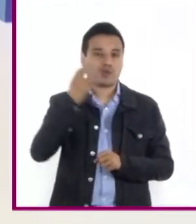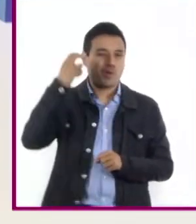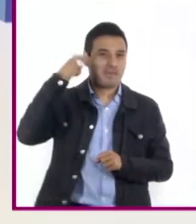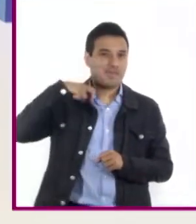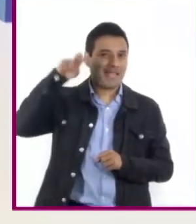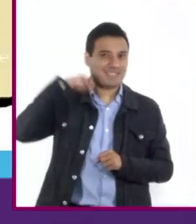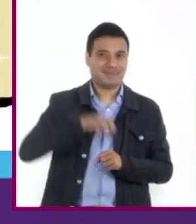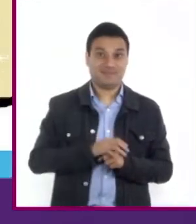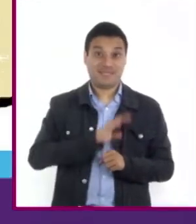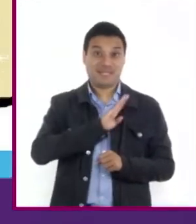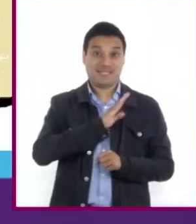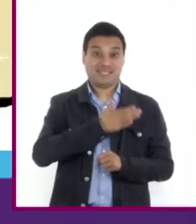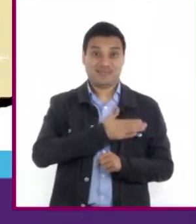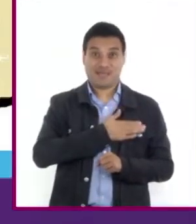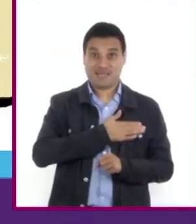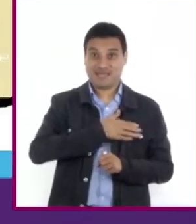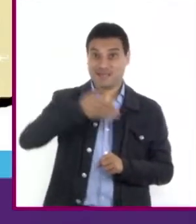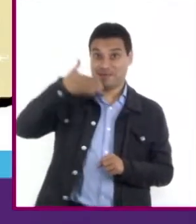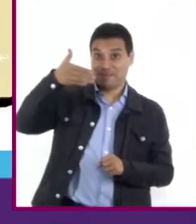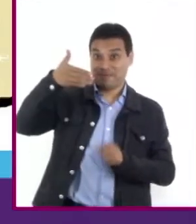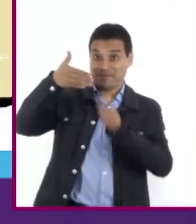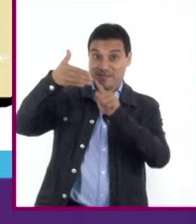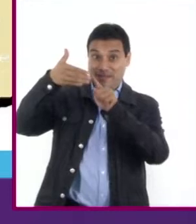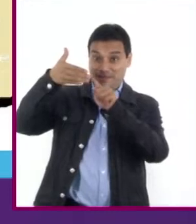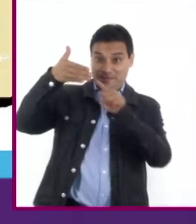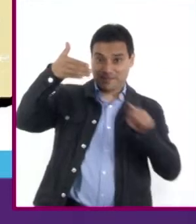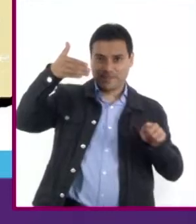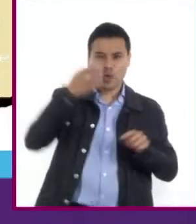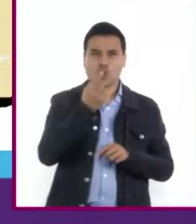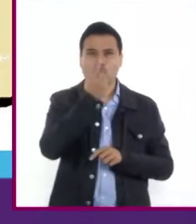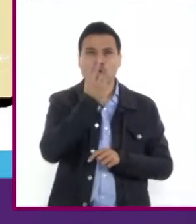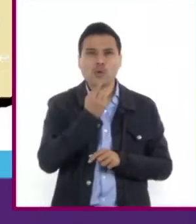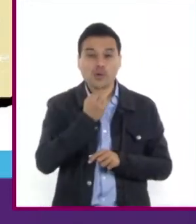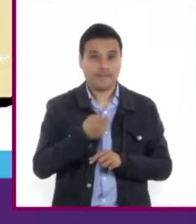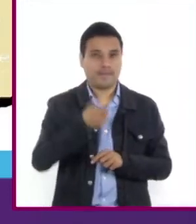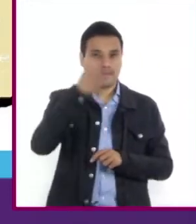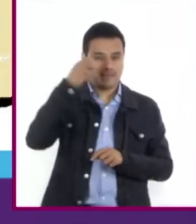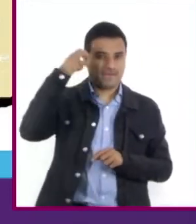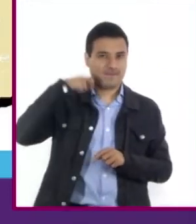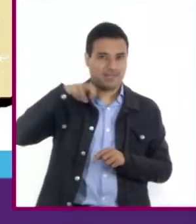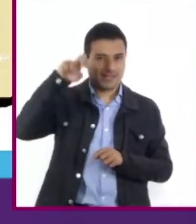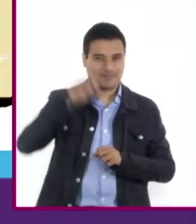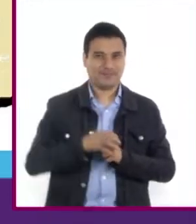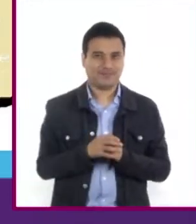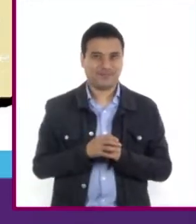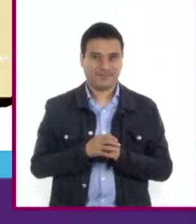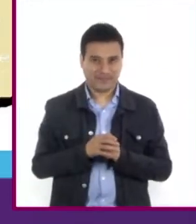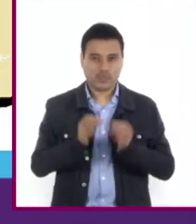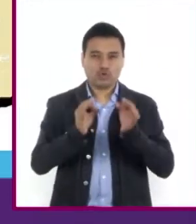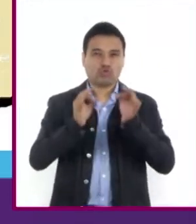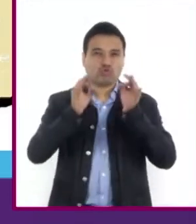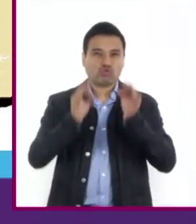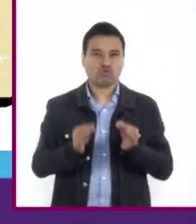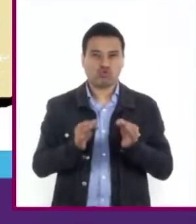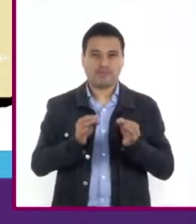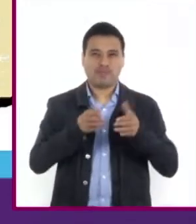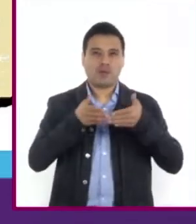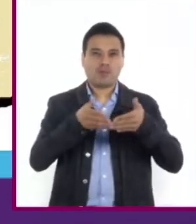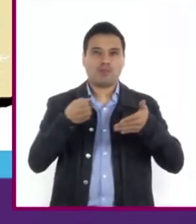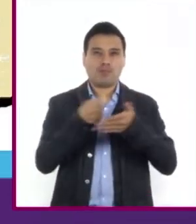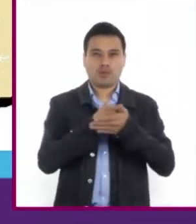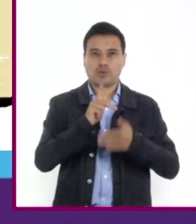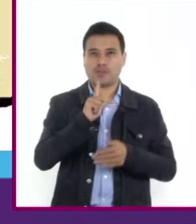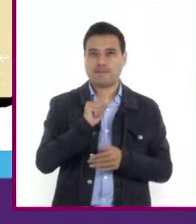realizó desde España. De color rojo podemos ver la ruta del primer viaje que realizó desde el puerto de Palos el 3